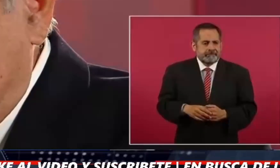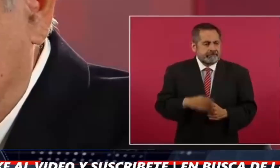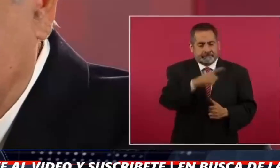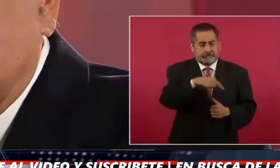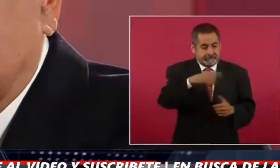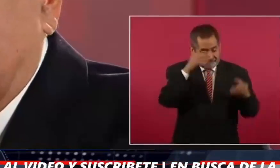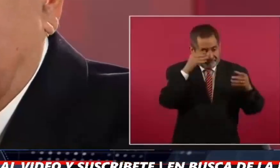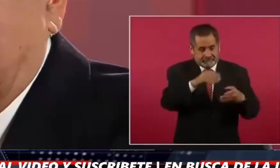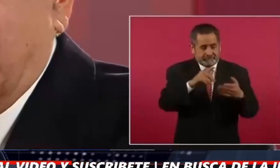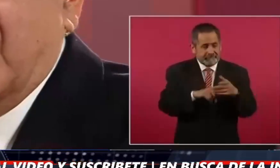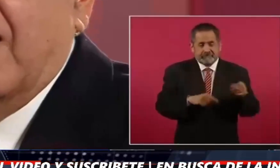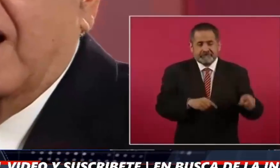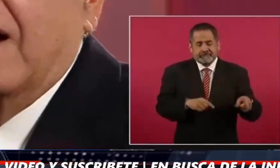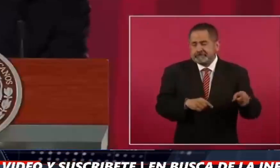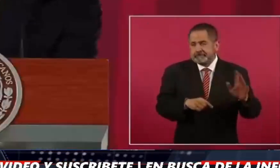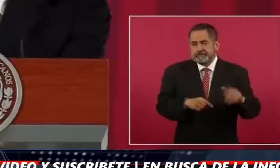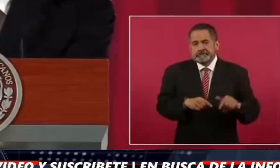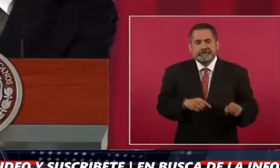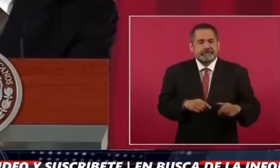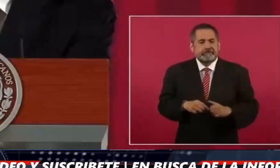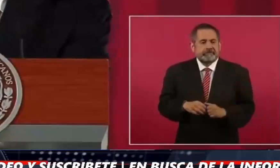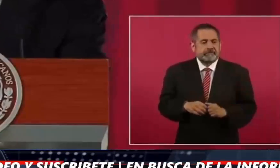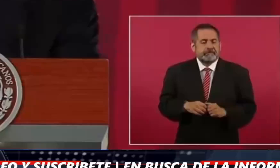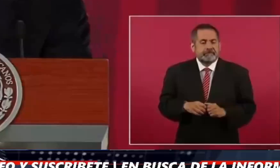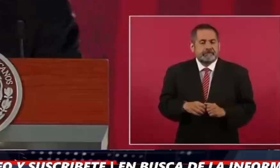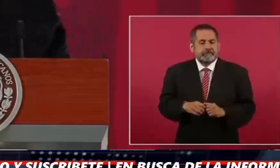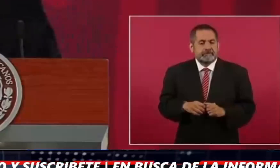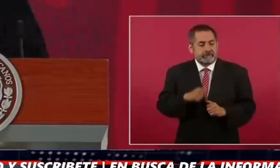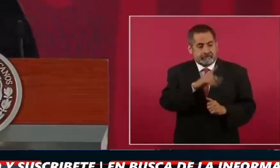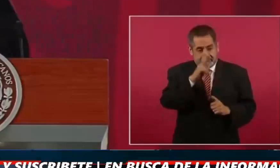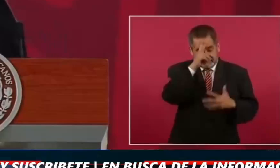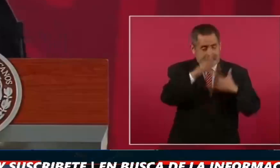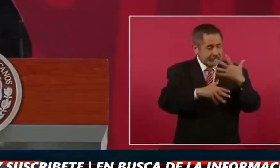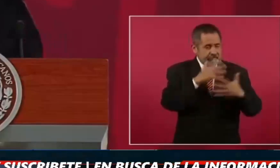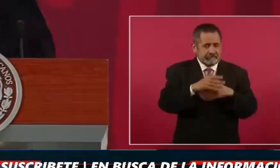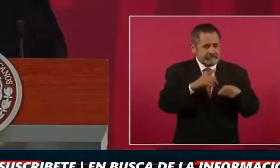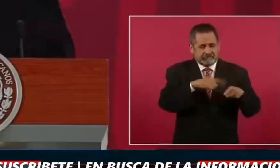dedicados a la violencia,